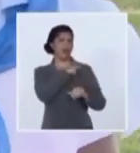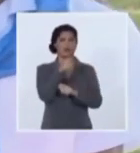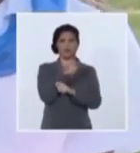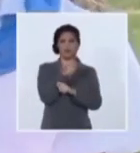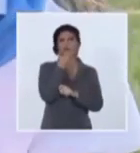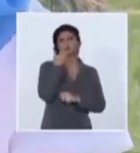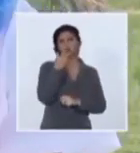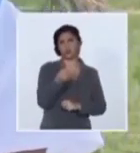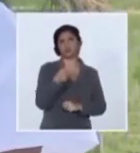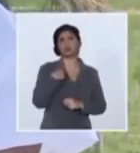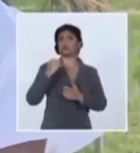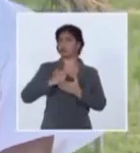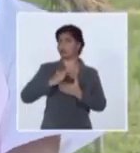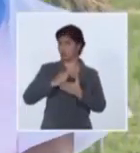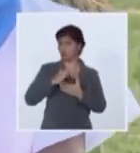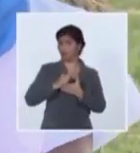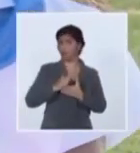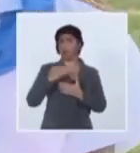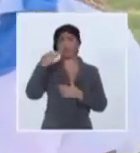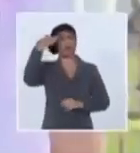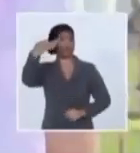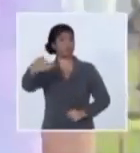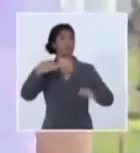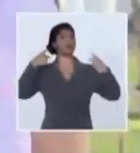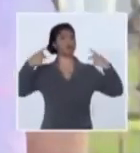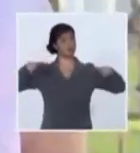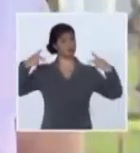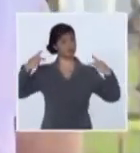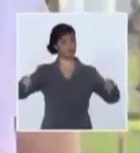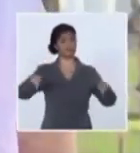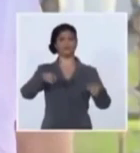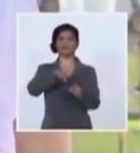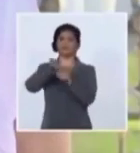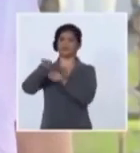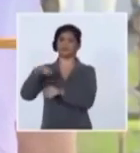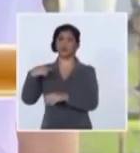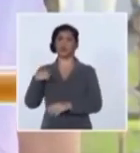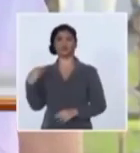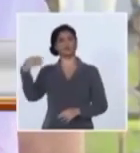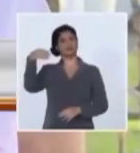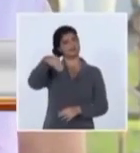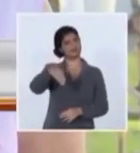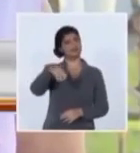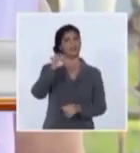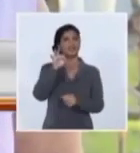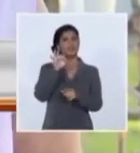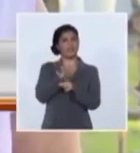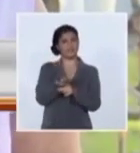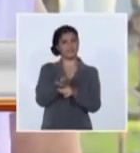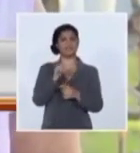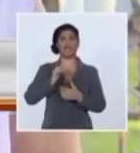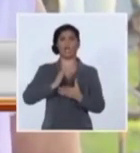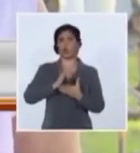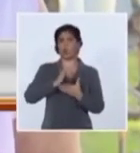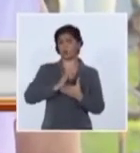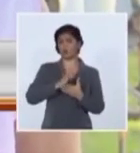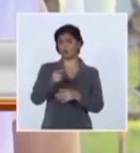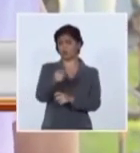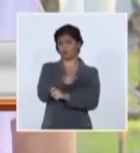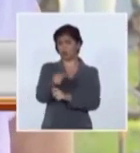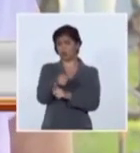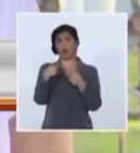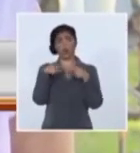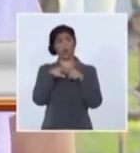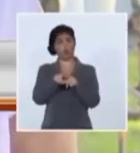y voy a estudiar mucho mucho mucho mucho Vengo hoy empezar este curso escolar con